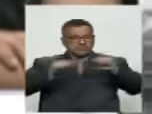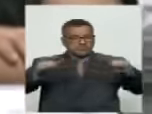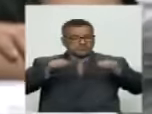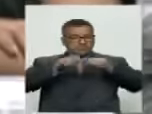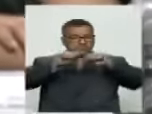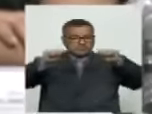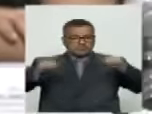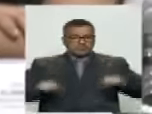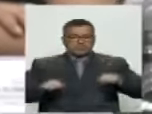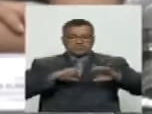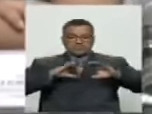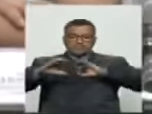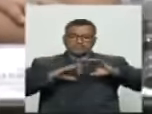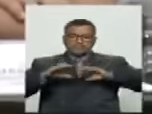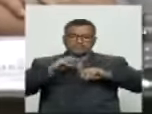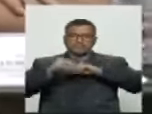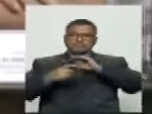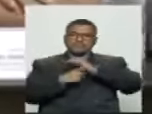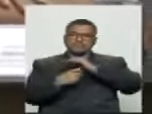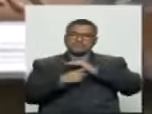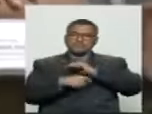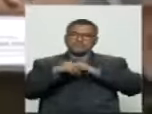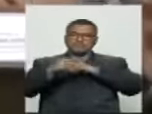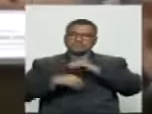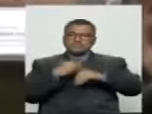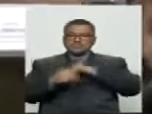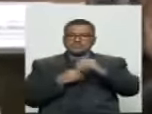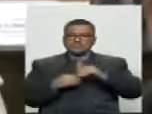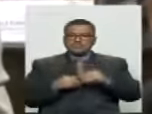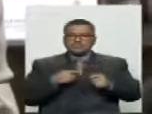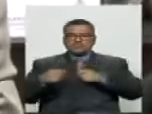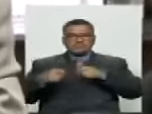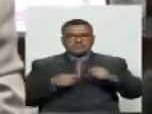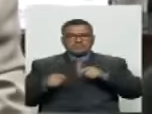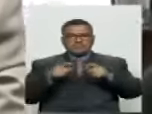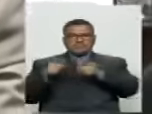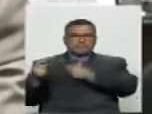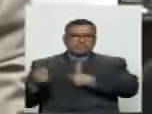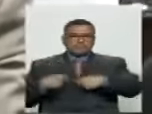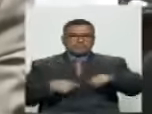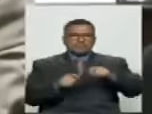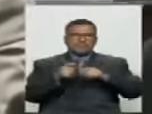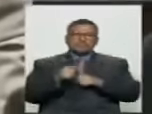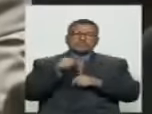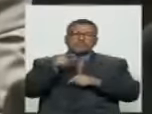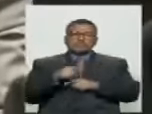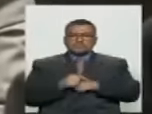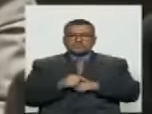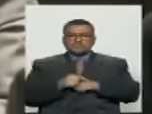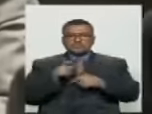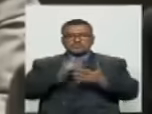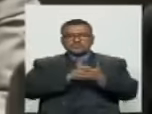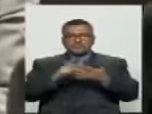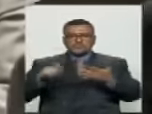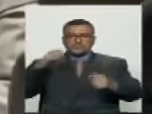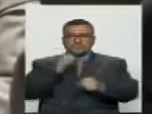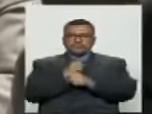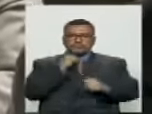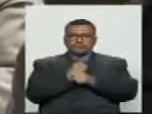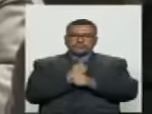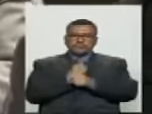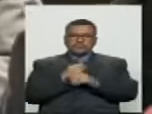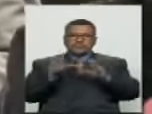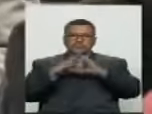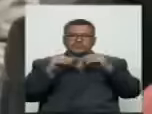información, comunicación y tecnologías aplicables a los trámites administrativos en materia de registro y funcionamiento de